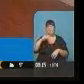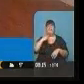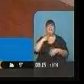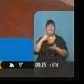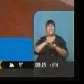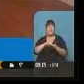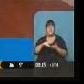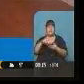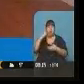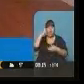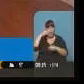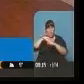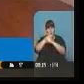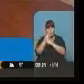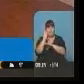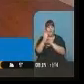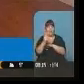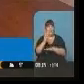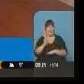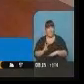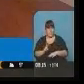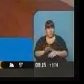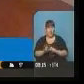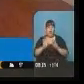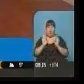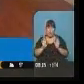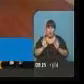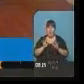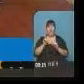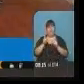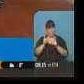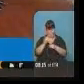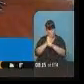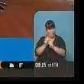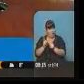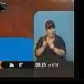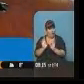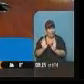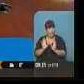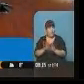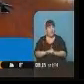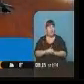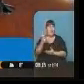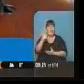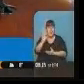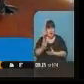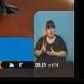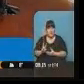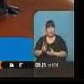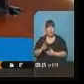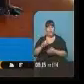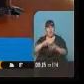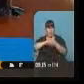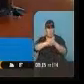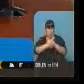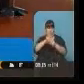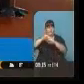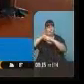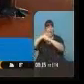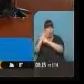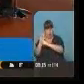del parlasur que representan a venezuela bueno siguen en funciones venezuela ha sido suspendida del